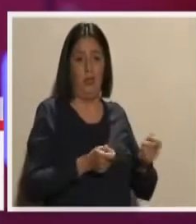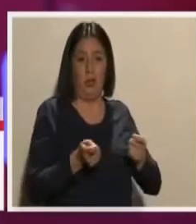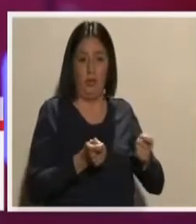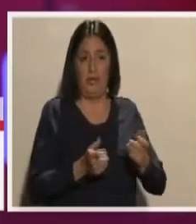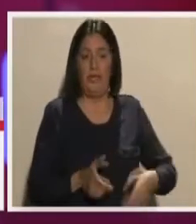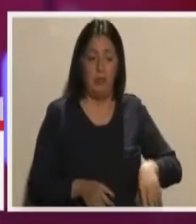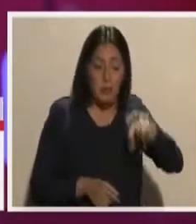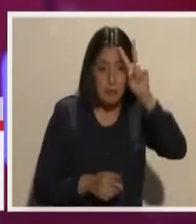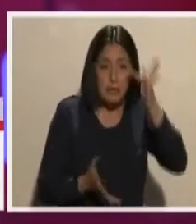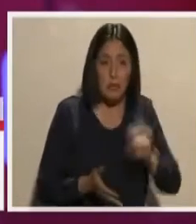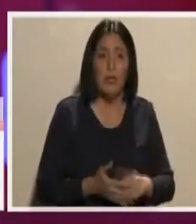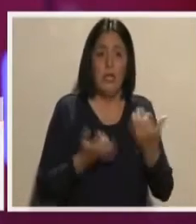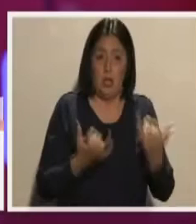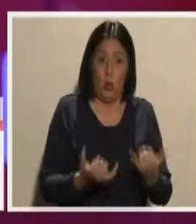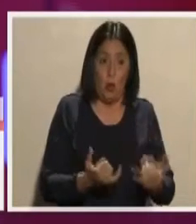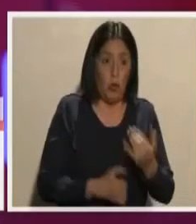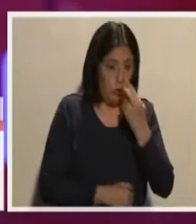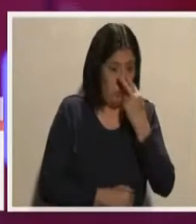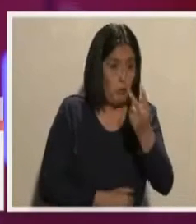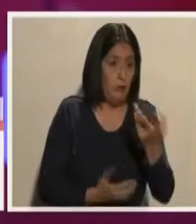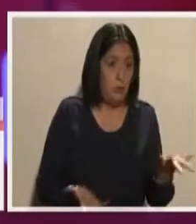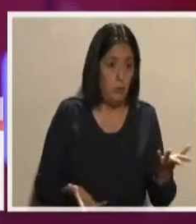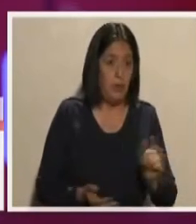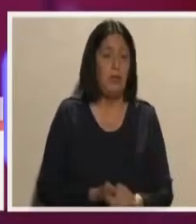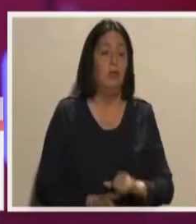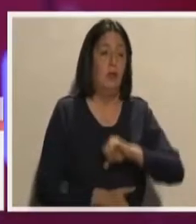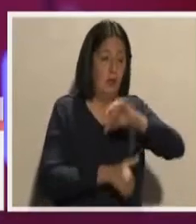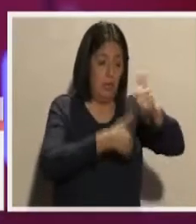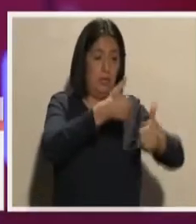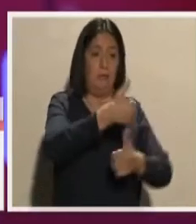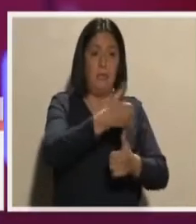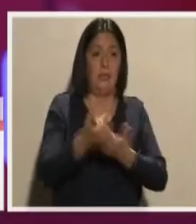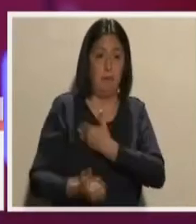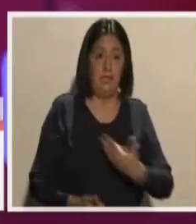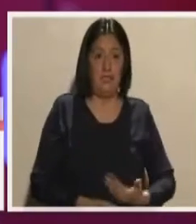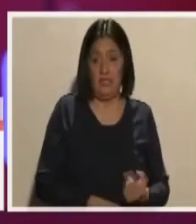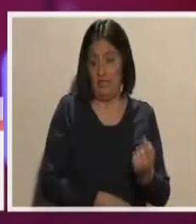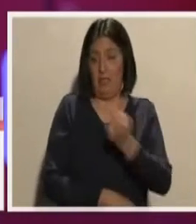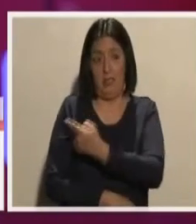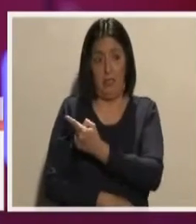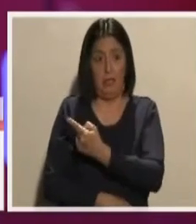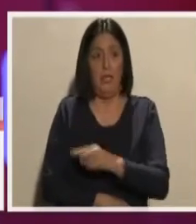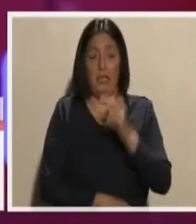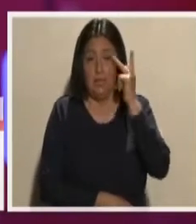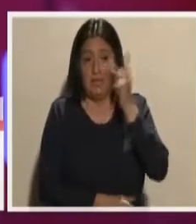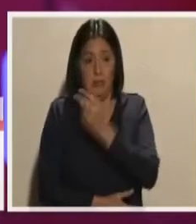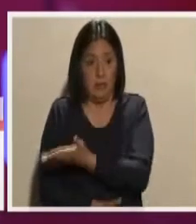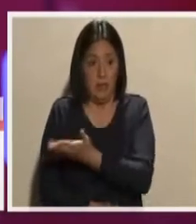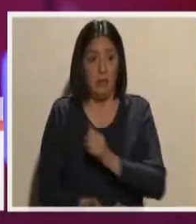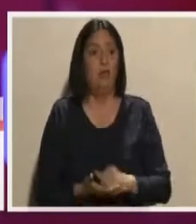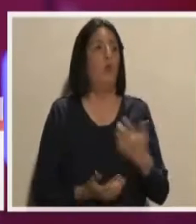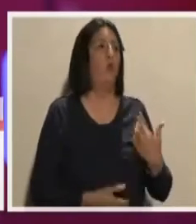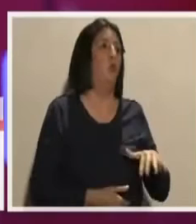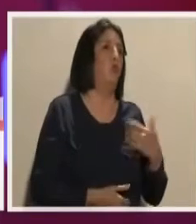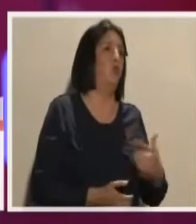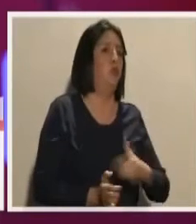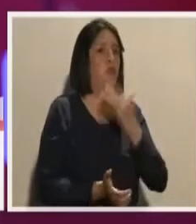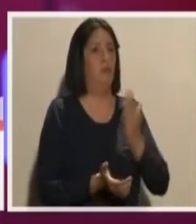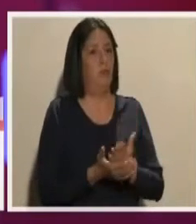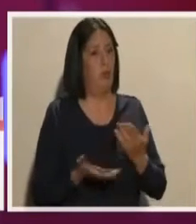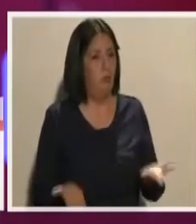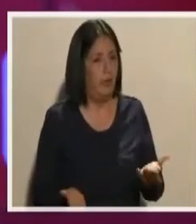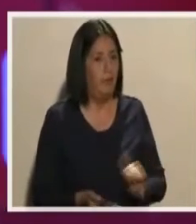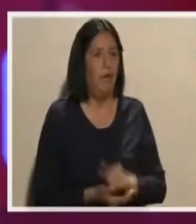lo estamos viendo el día de hoy. El vicepresidente de mi contrincante está envuelto en un escándalo